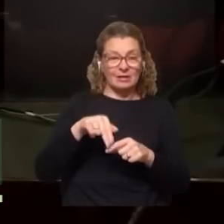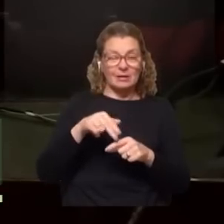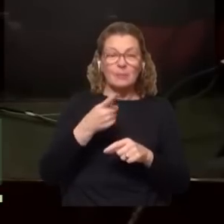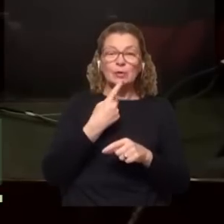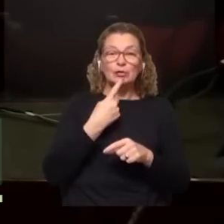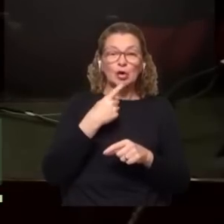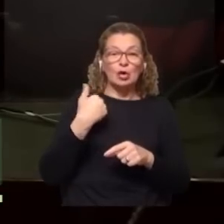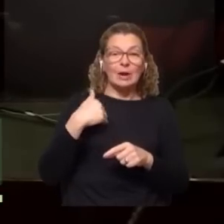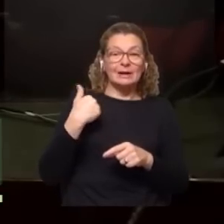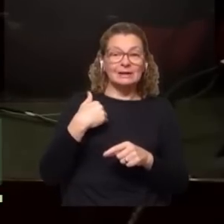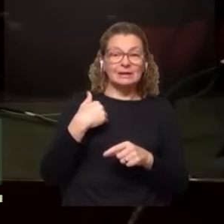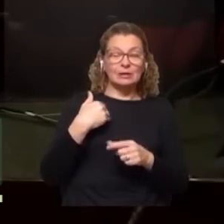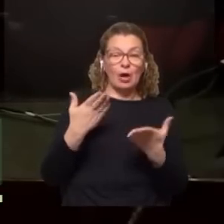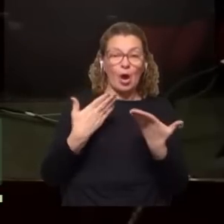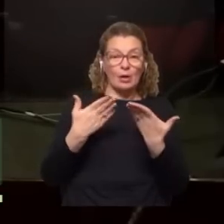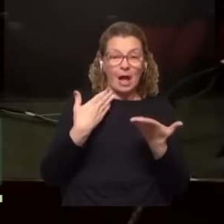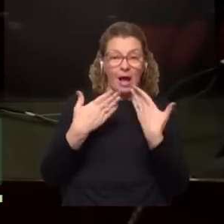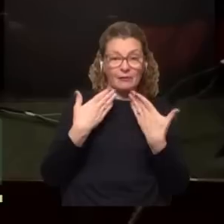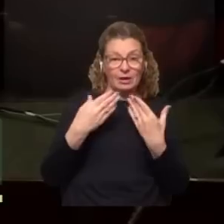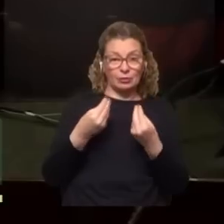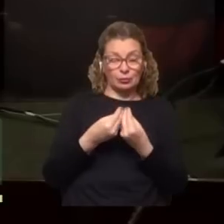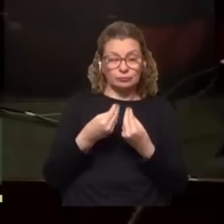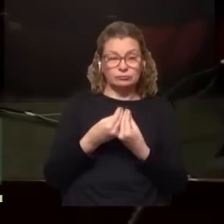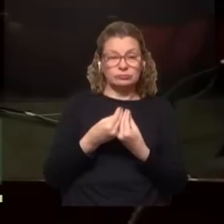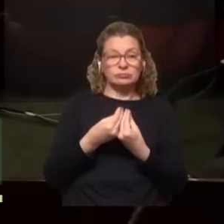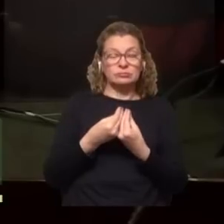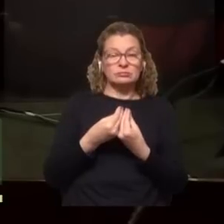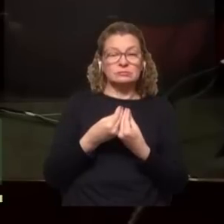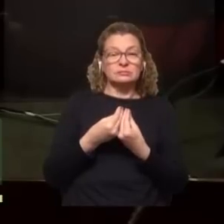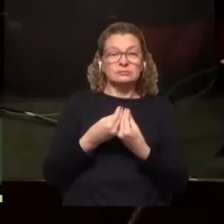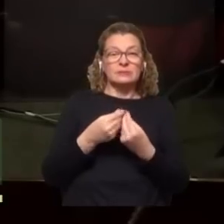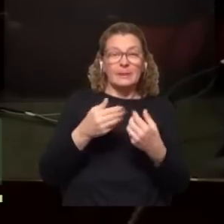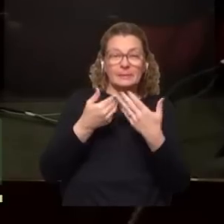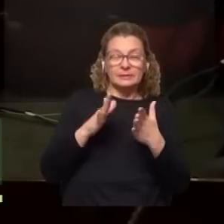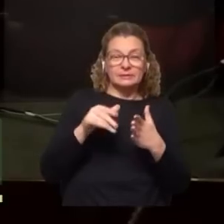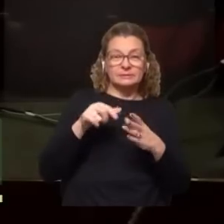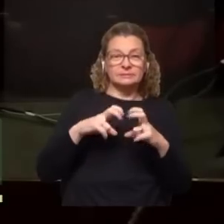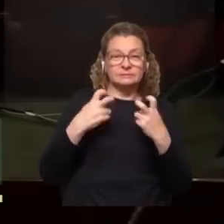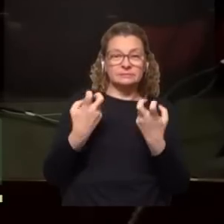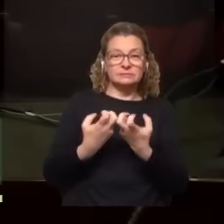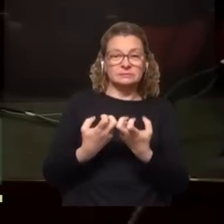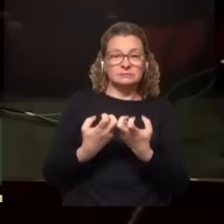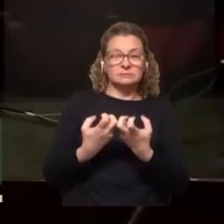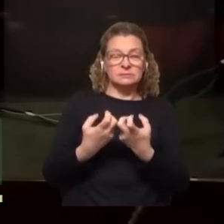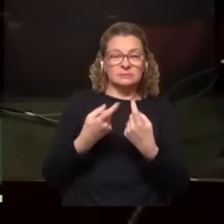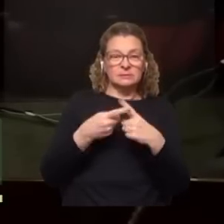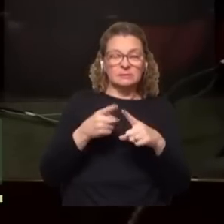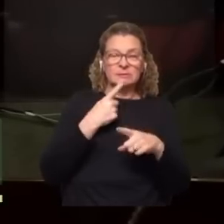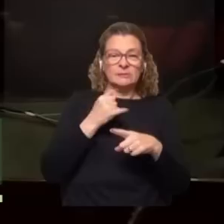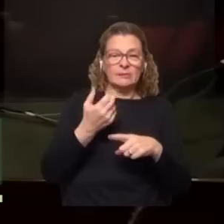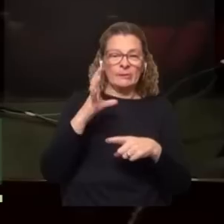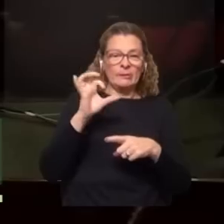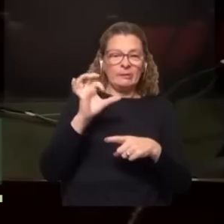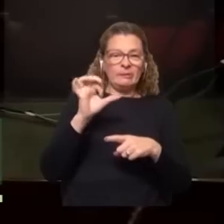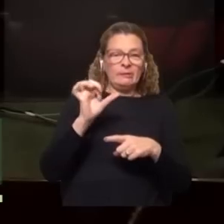politólogo argentino en estos momentos dando bueno la parte inicial de lo que va a ser esta mesa que tiene por ejemplo a los